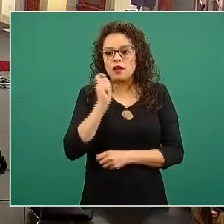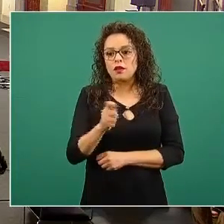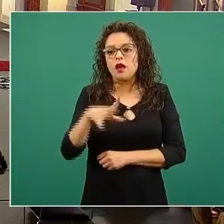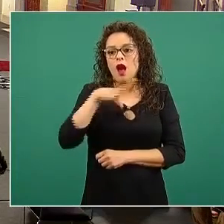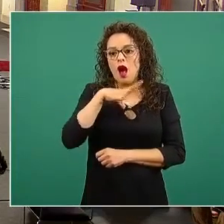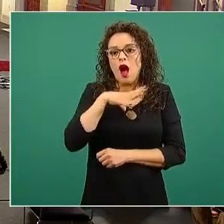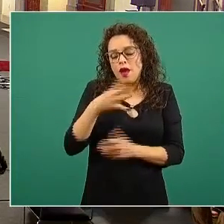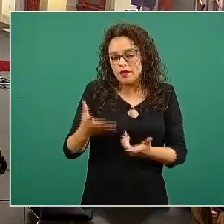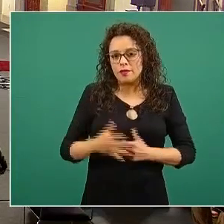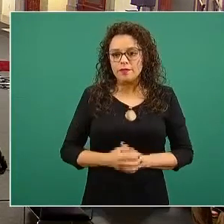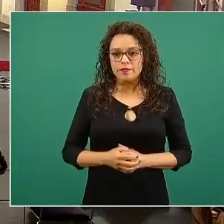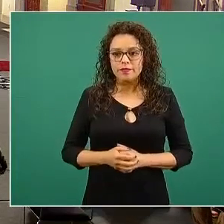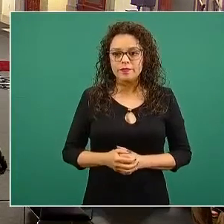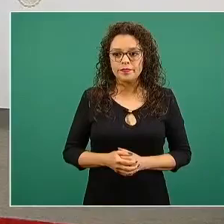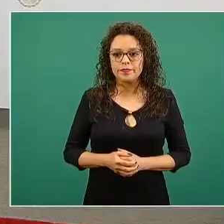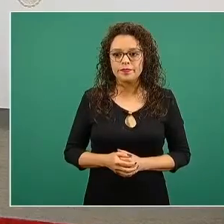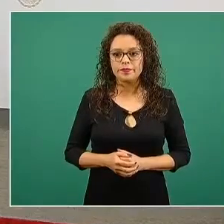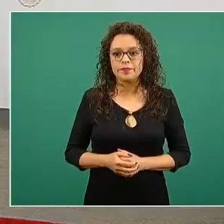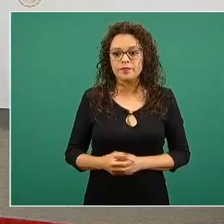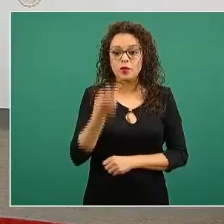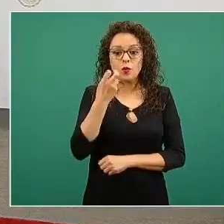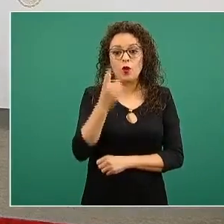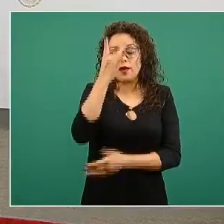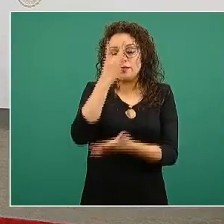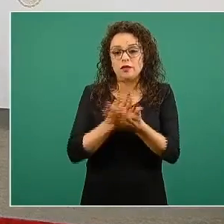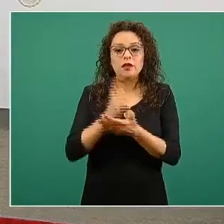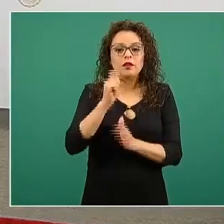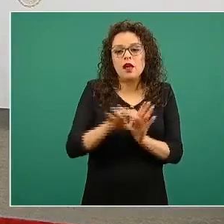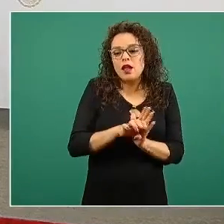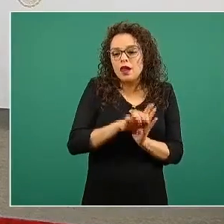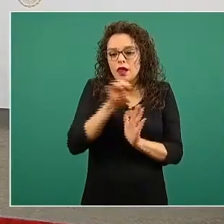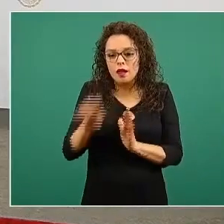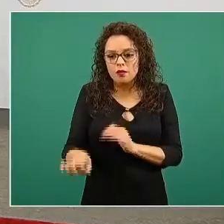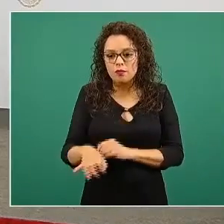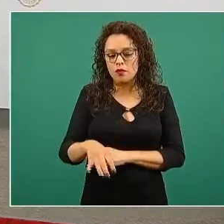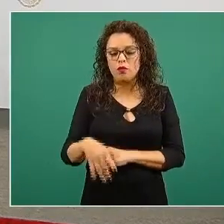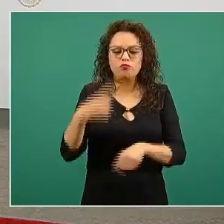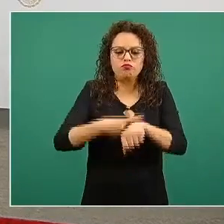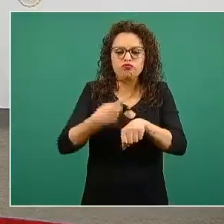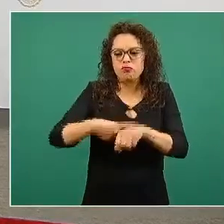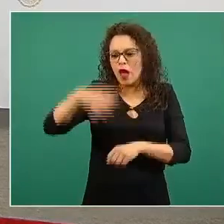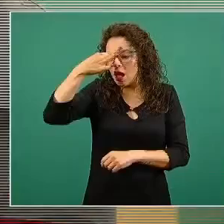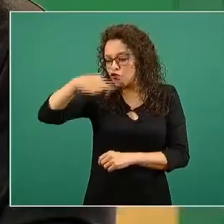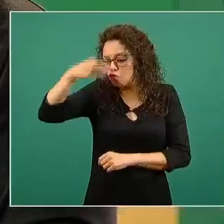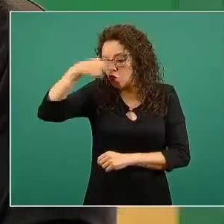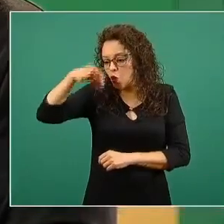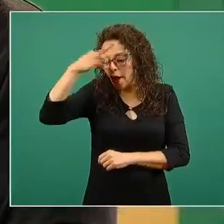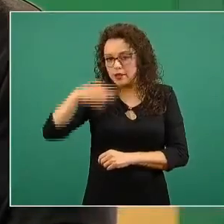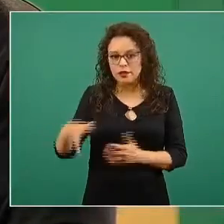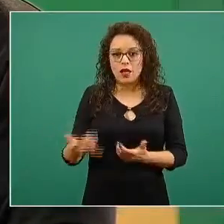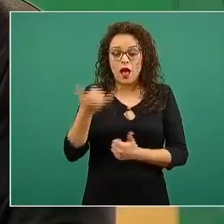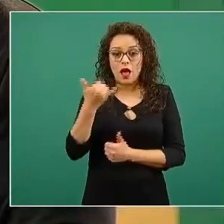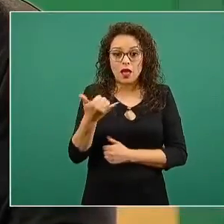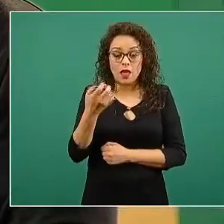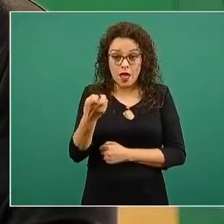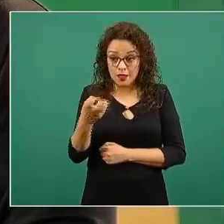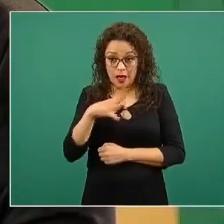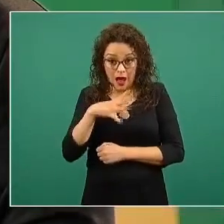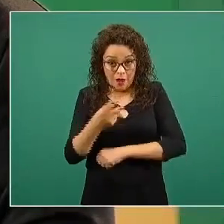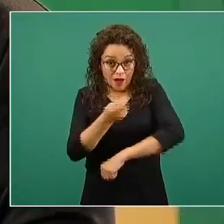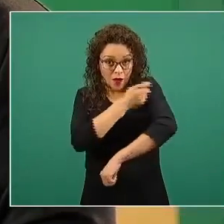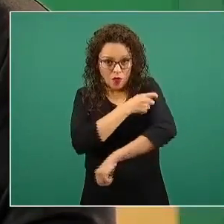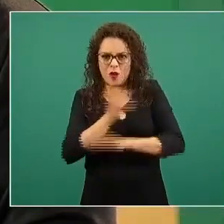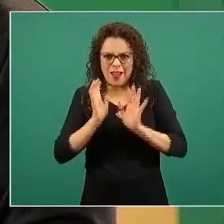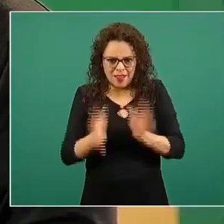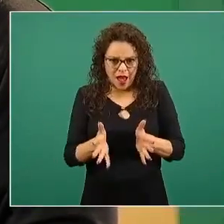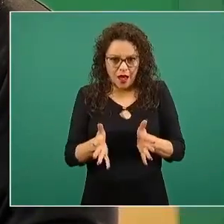contemplar. Solamente pongamos como ejemplo la enfermedad de influenza y la vacuna que tenemos contra influenza.